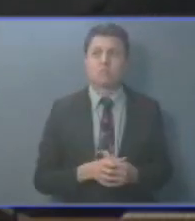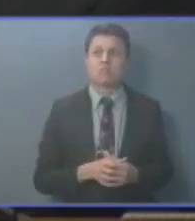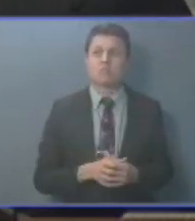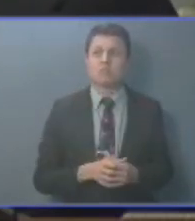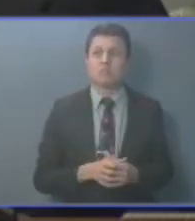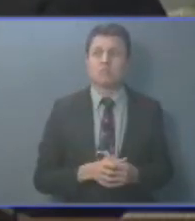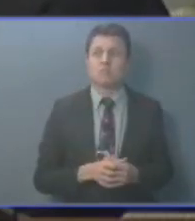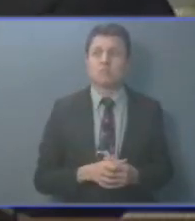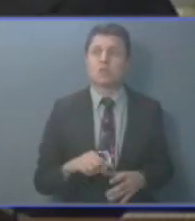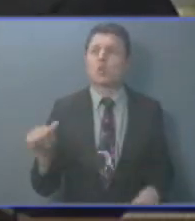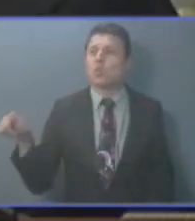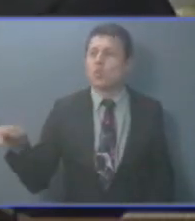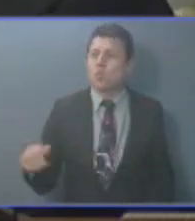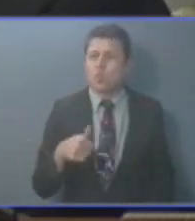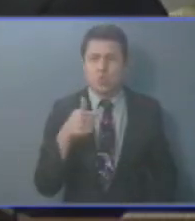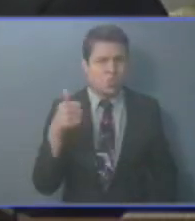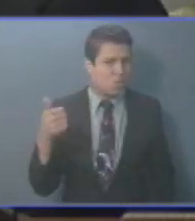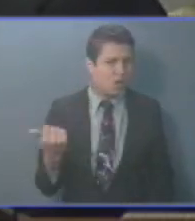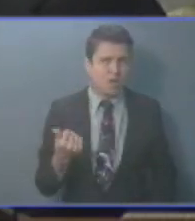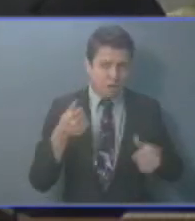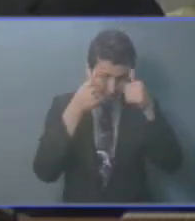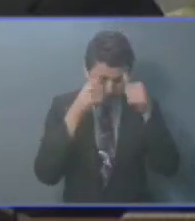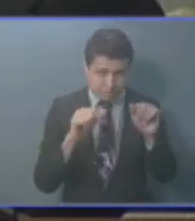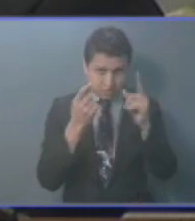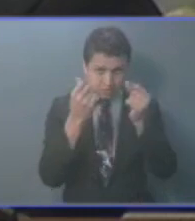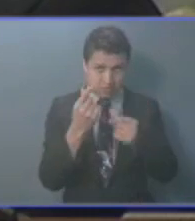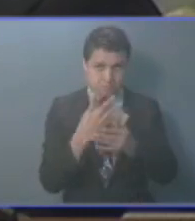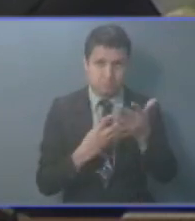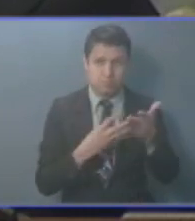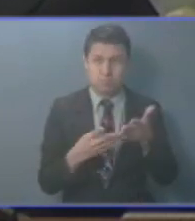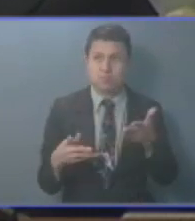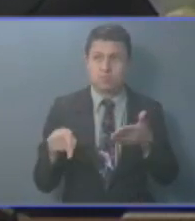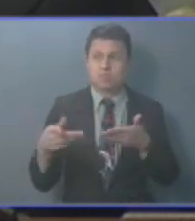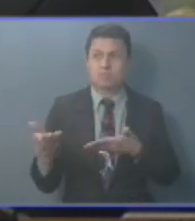Cualquier aprobación de fondos nuevas que venga a esta asamblea,